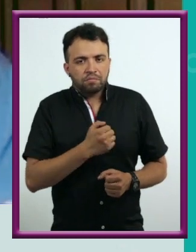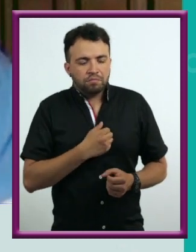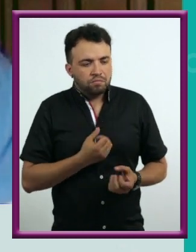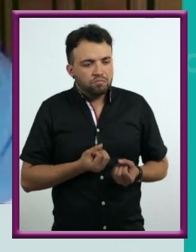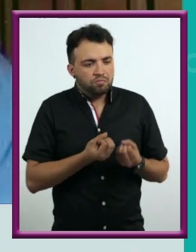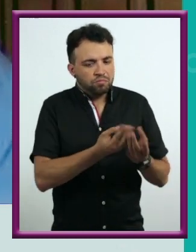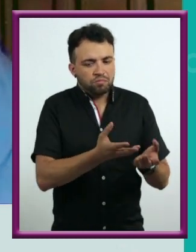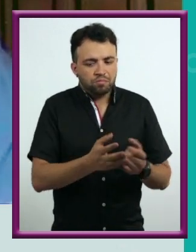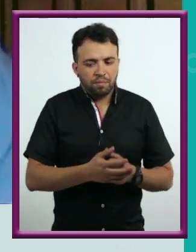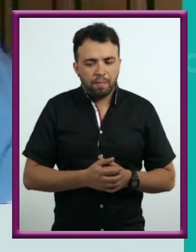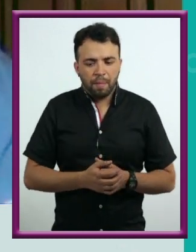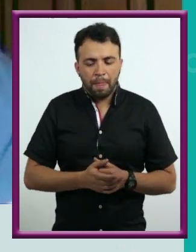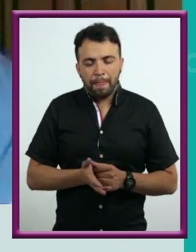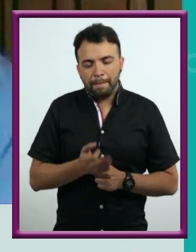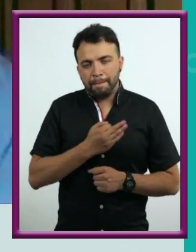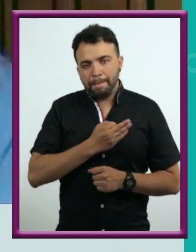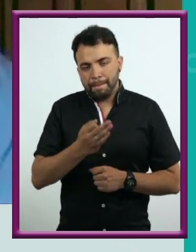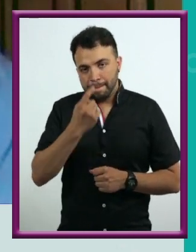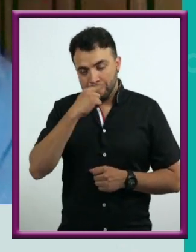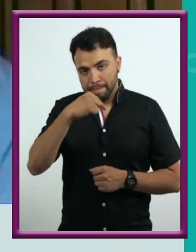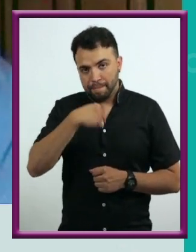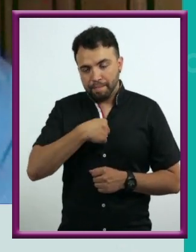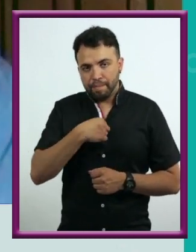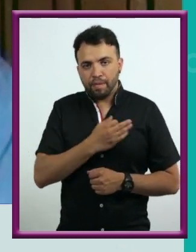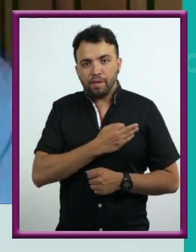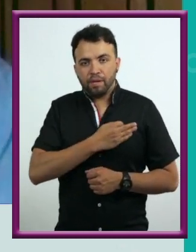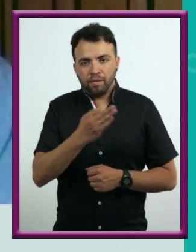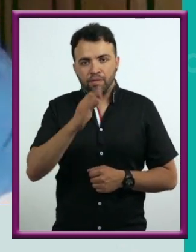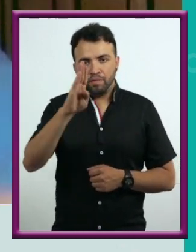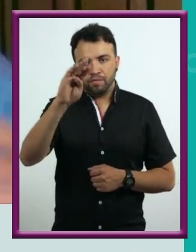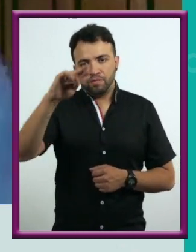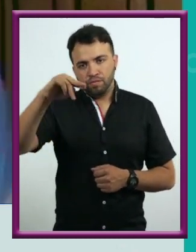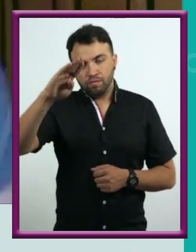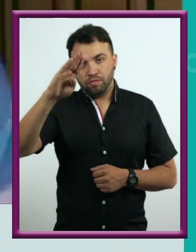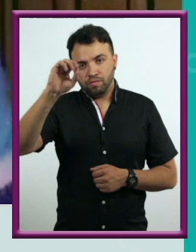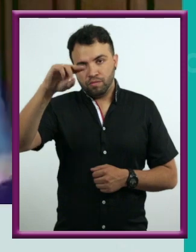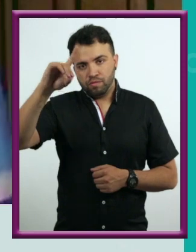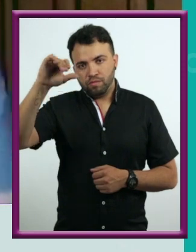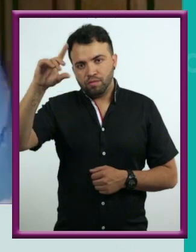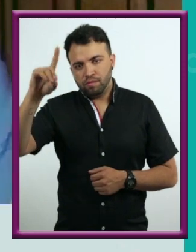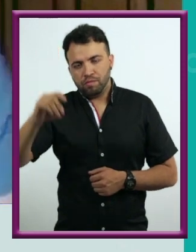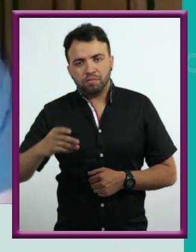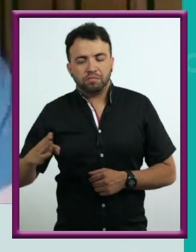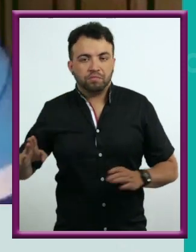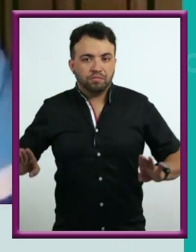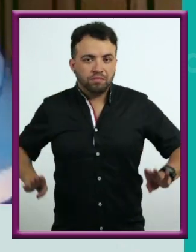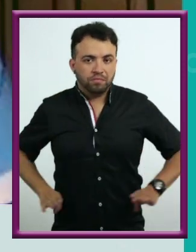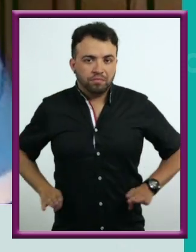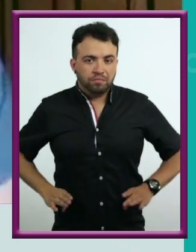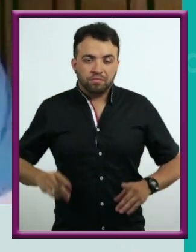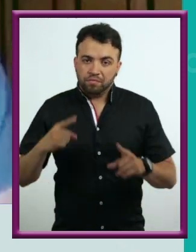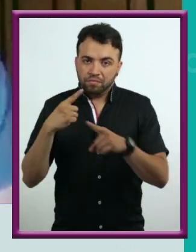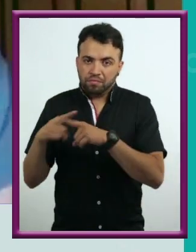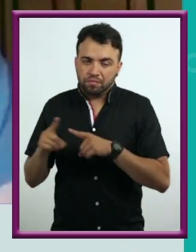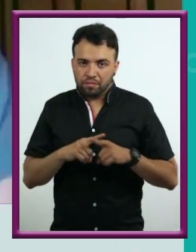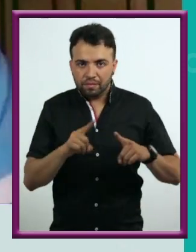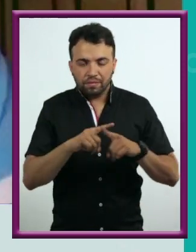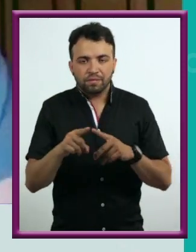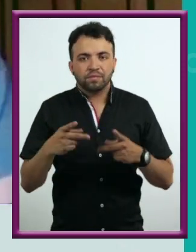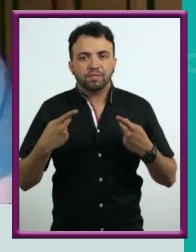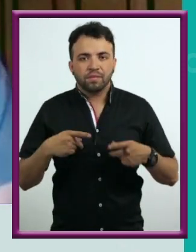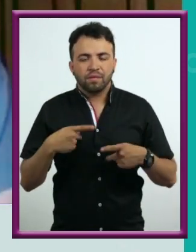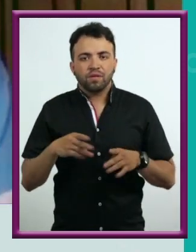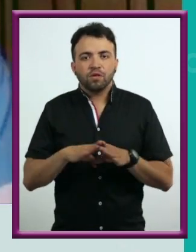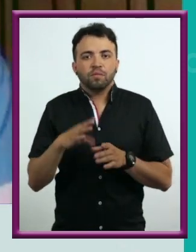dedica a hacer el bien por otras personas. No tanto el bien para sí mismo, sino el bien para otras personas,